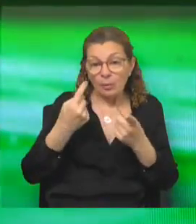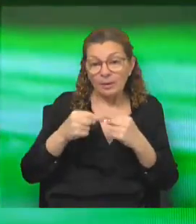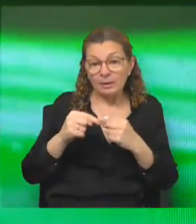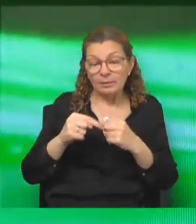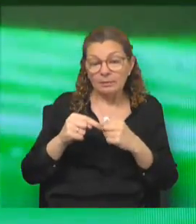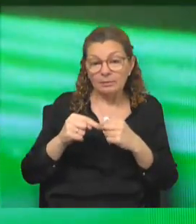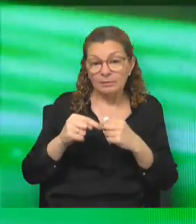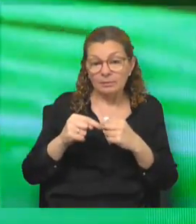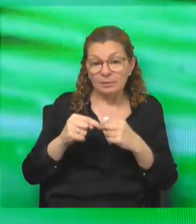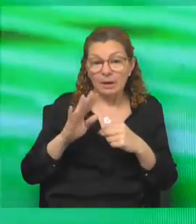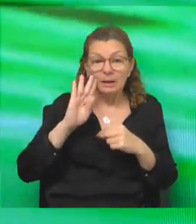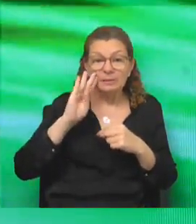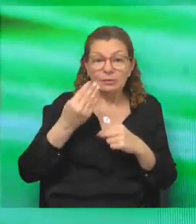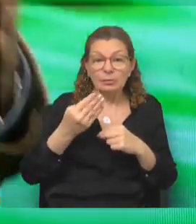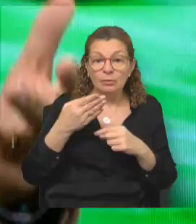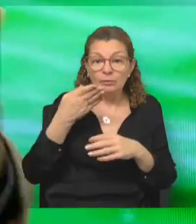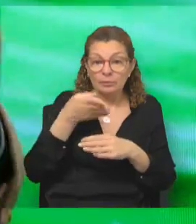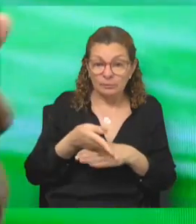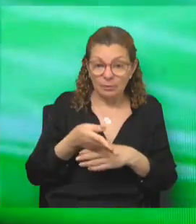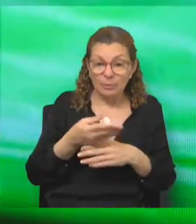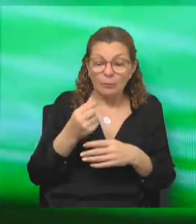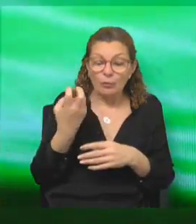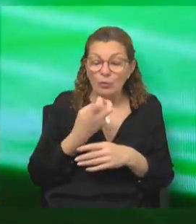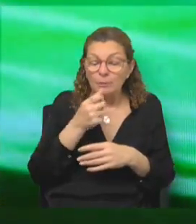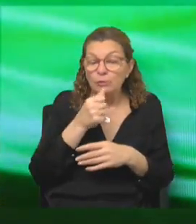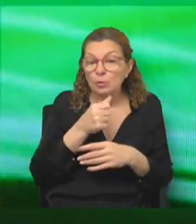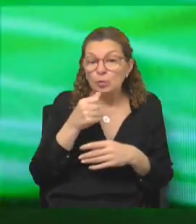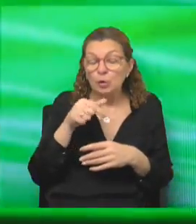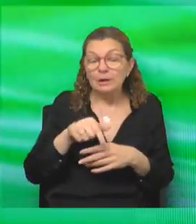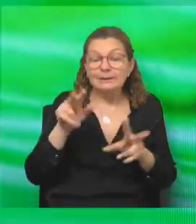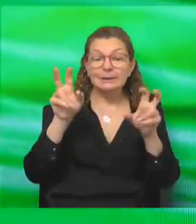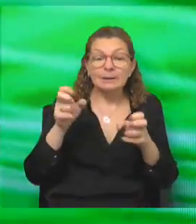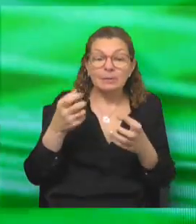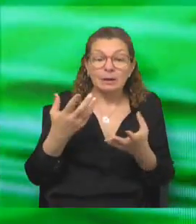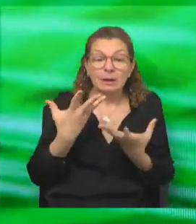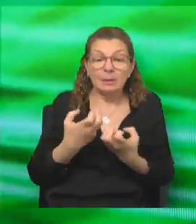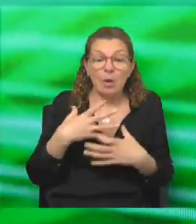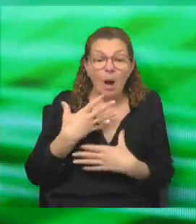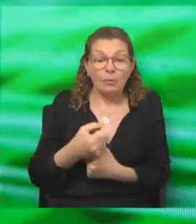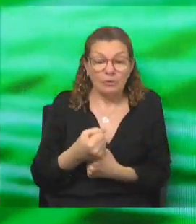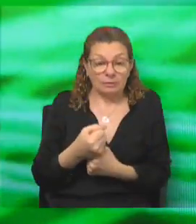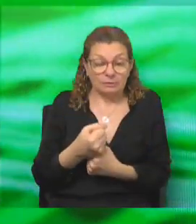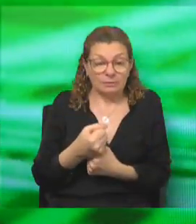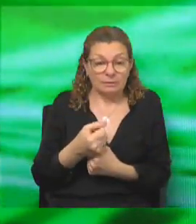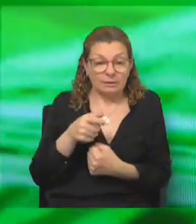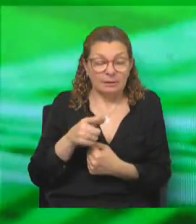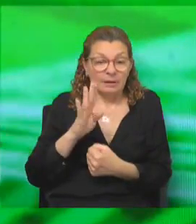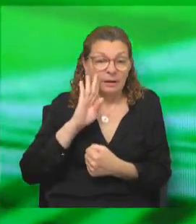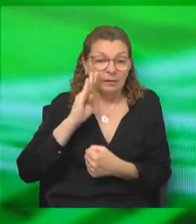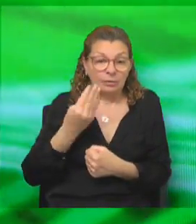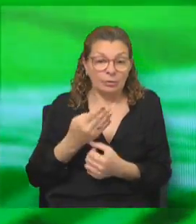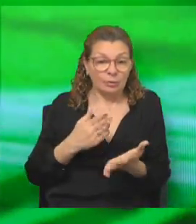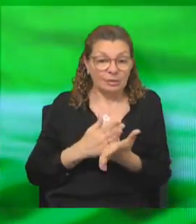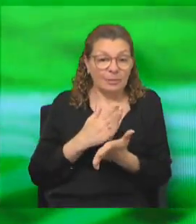Pero la actitud nuestra fue tratemos de resolver este tema y y estamos dispuestos a aportar O sea que esa es la actitud